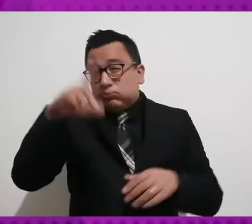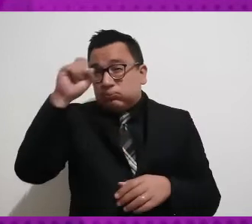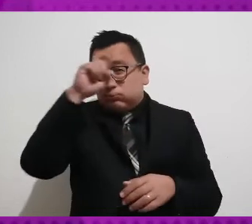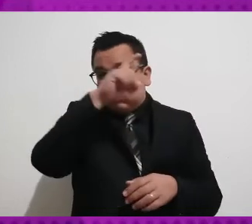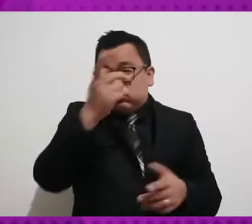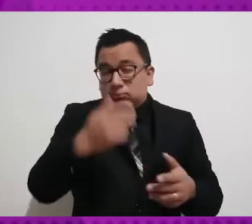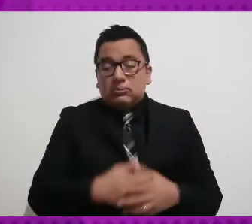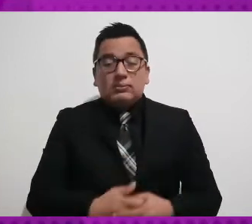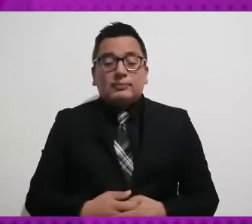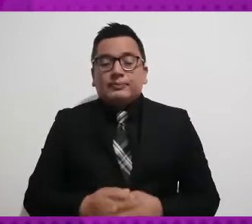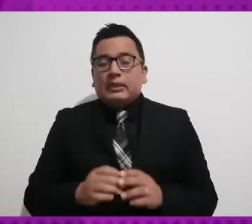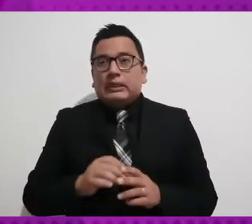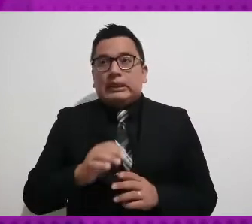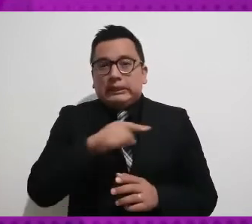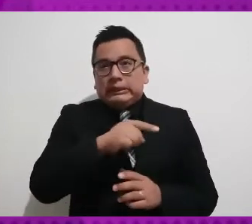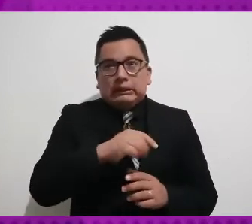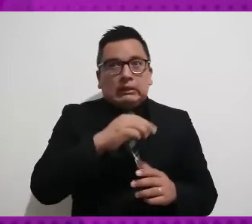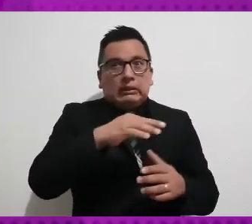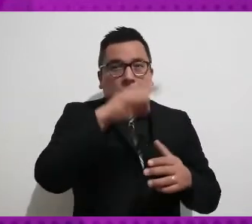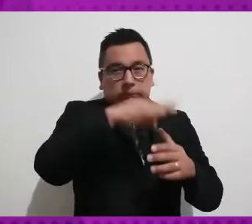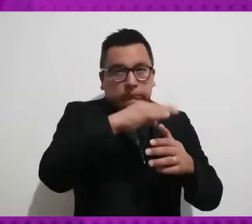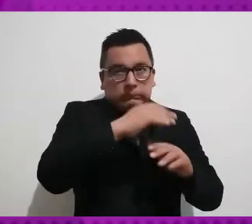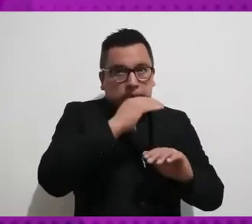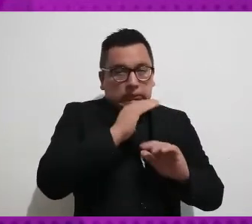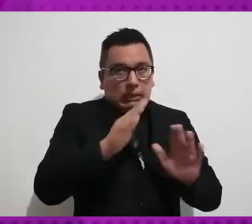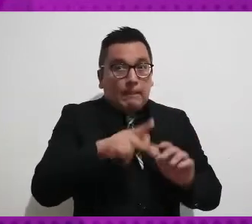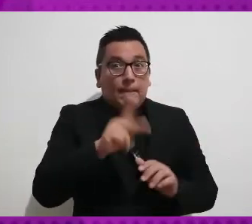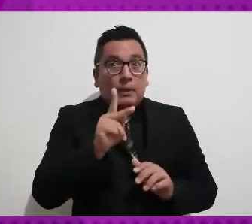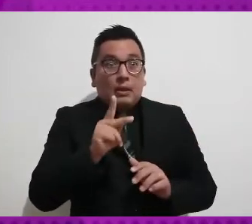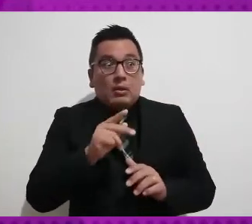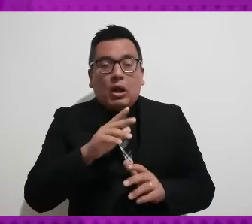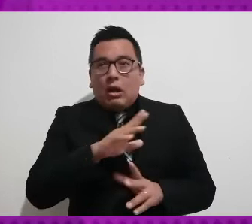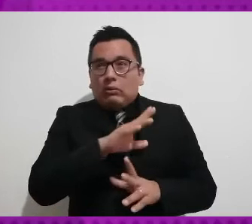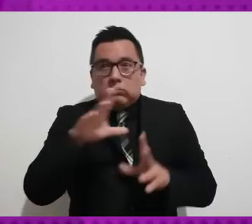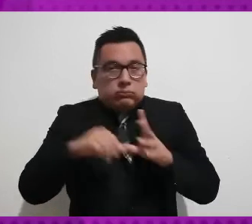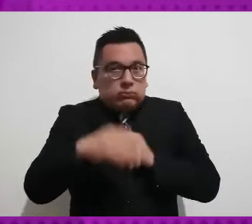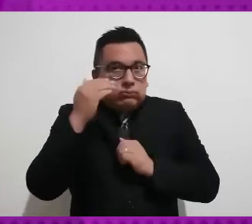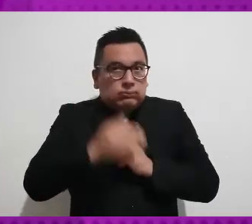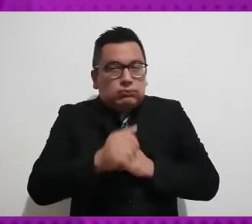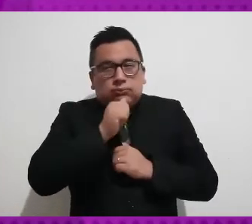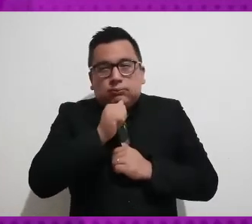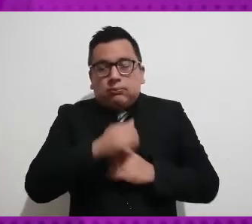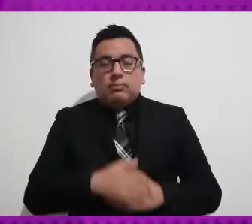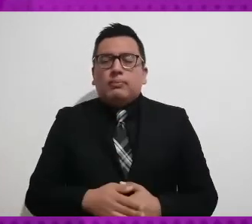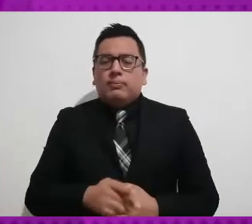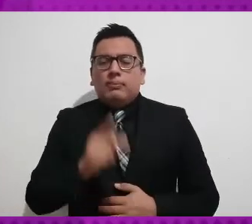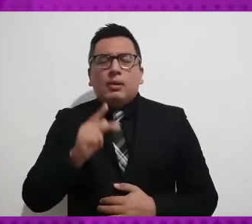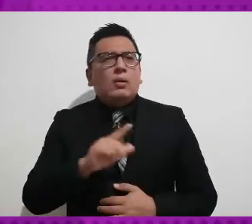ha terminado todavía el proceso electoral, pero siempre es un alivio ver que todas esas tensiones